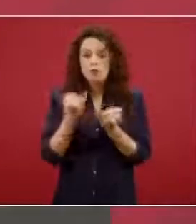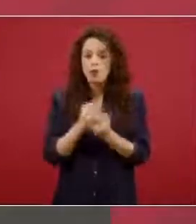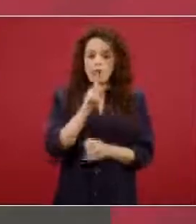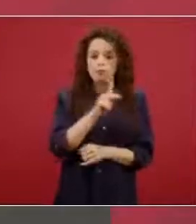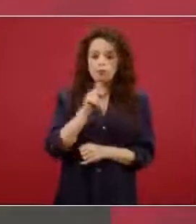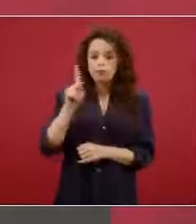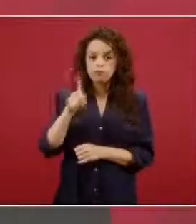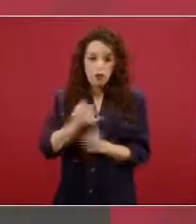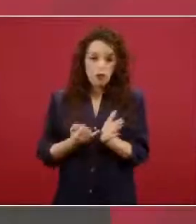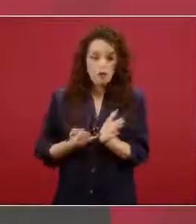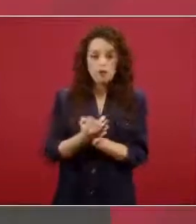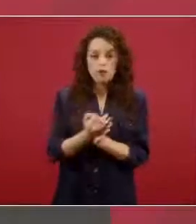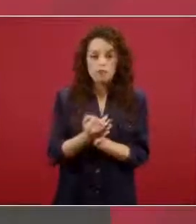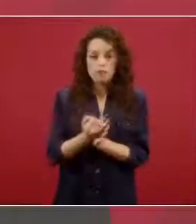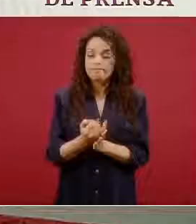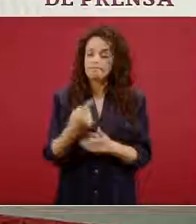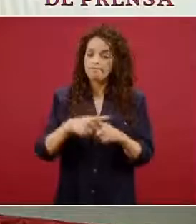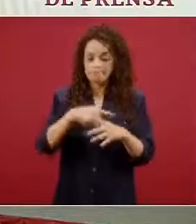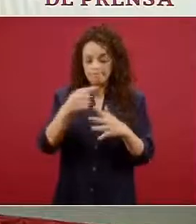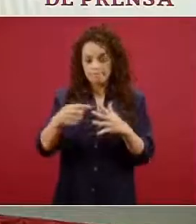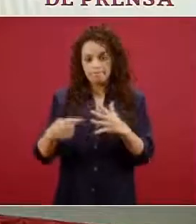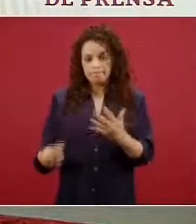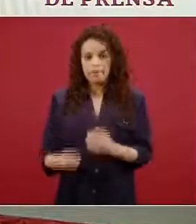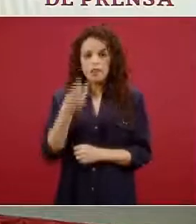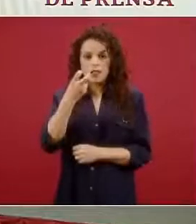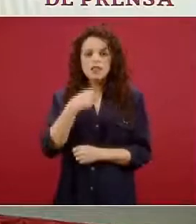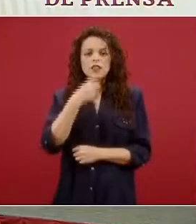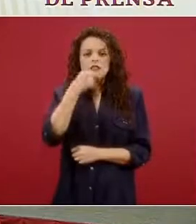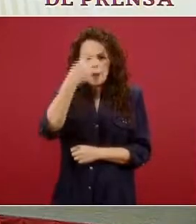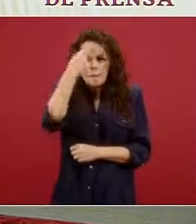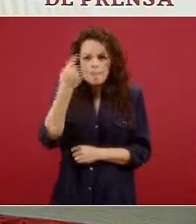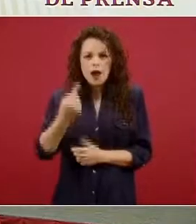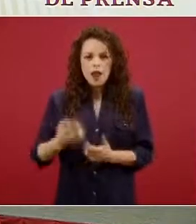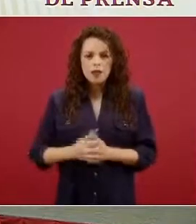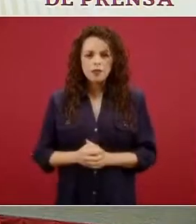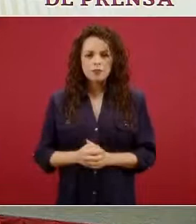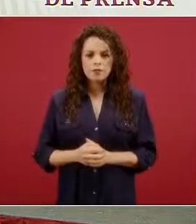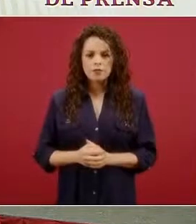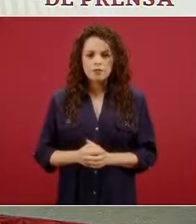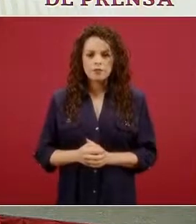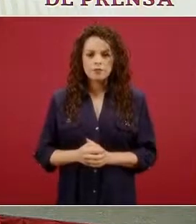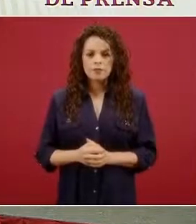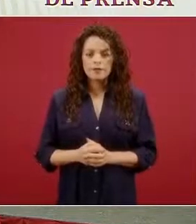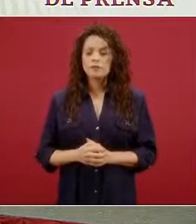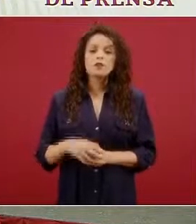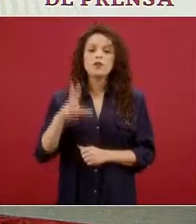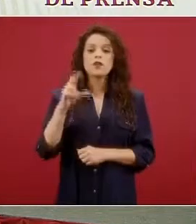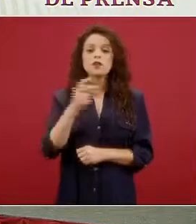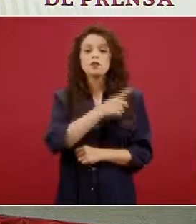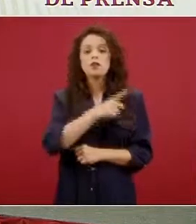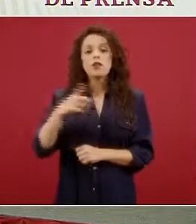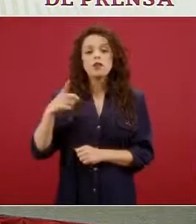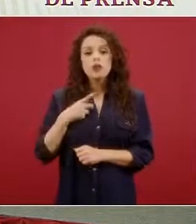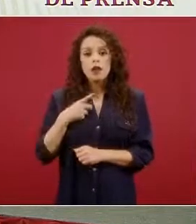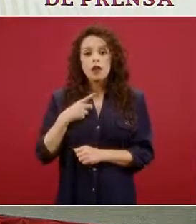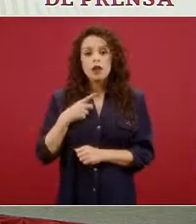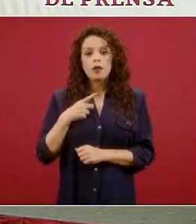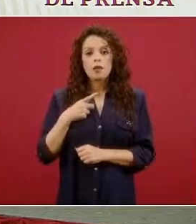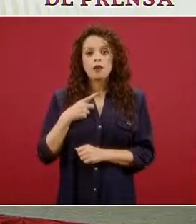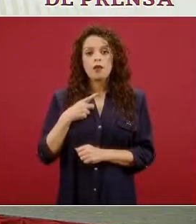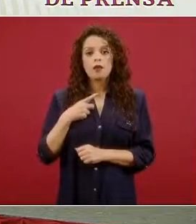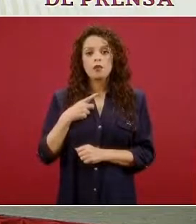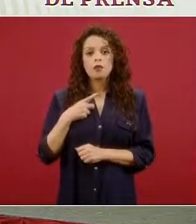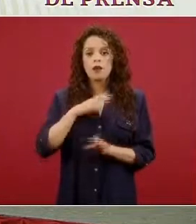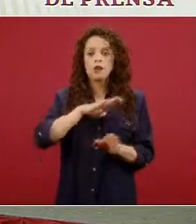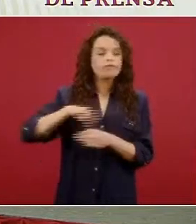semejantes, etcétera, etcétera. A lo que voy con esta reflexión es, no perdamos de vista lo que podemos aprender de otras realidades